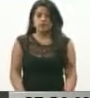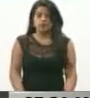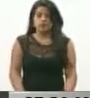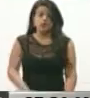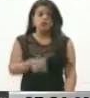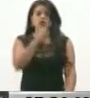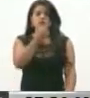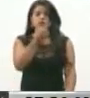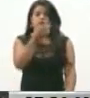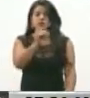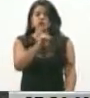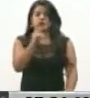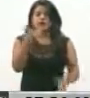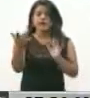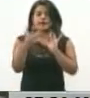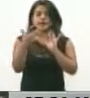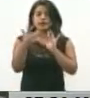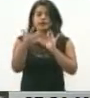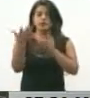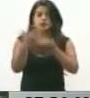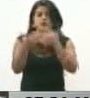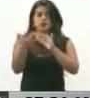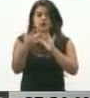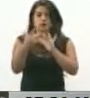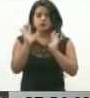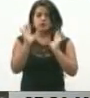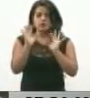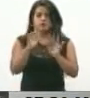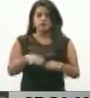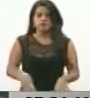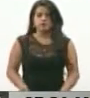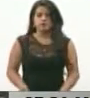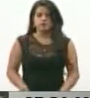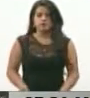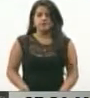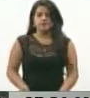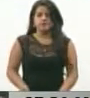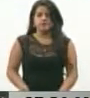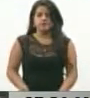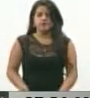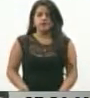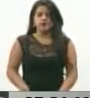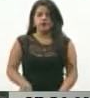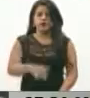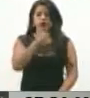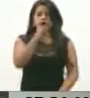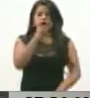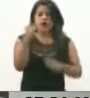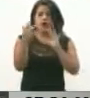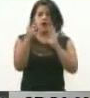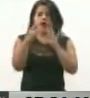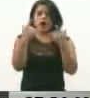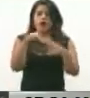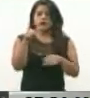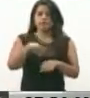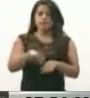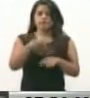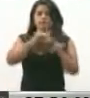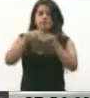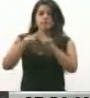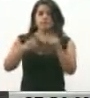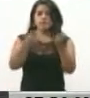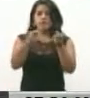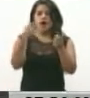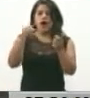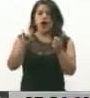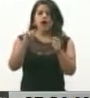información. Sí, interactividad o información. Sí, sí, sí. Lo paradójico funciona. En este tipo de control es aquí, en otros controles aparecen